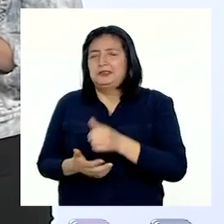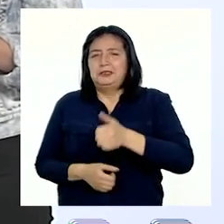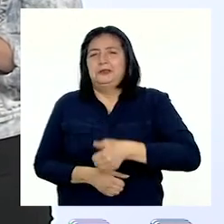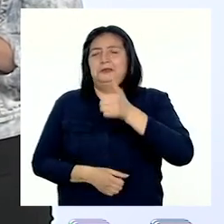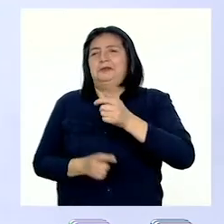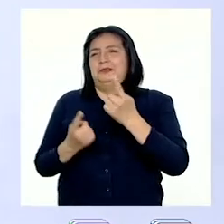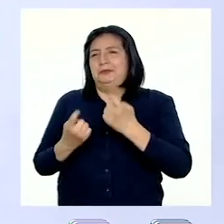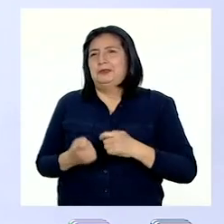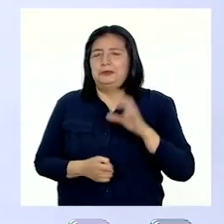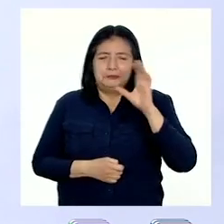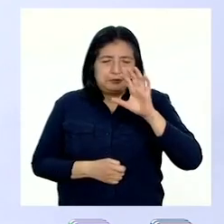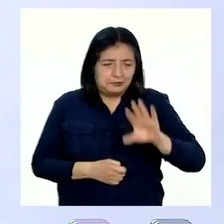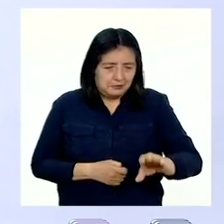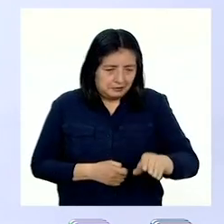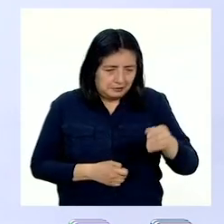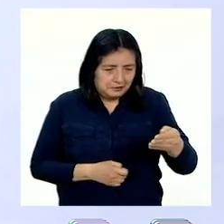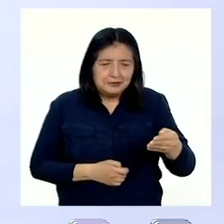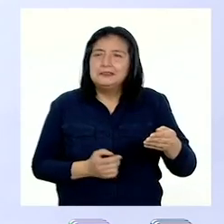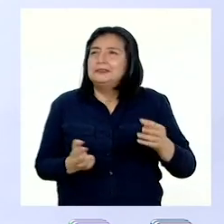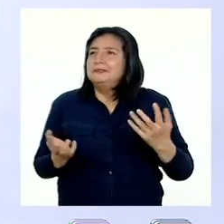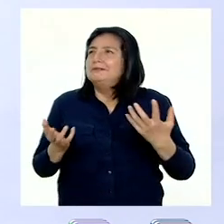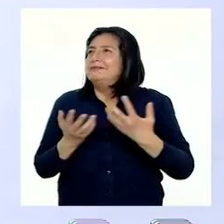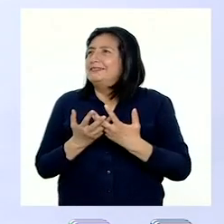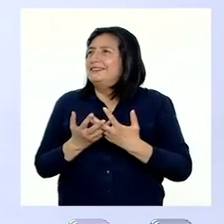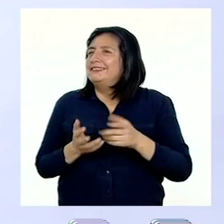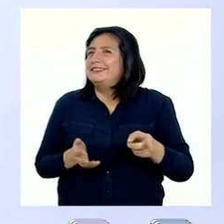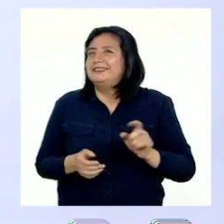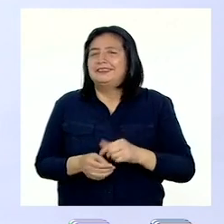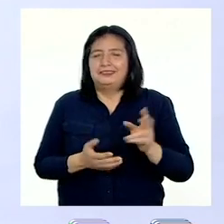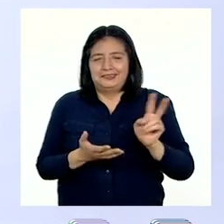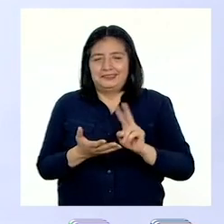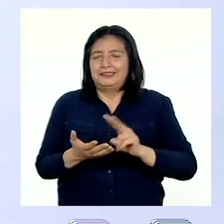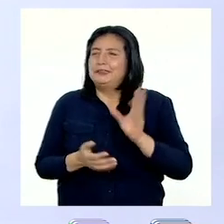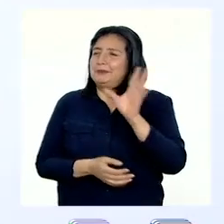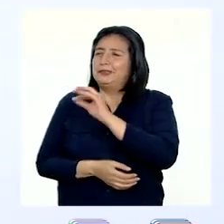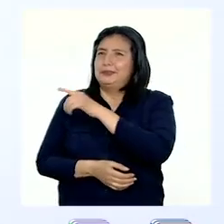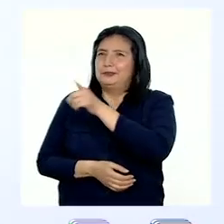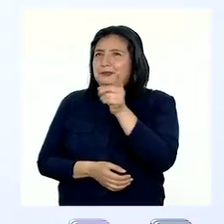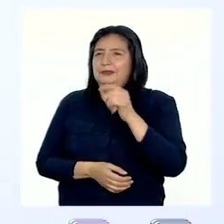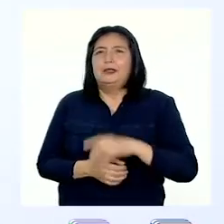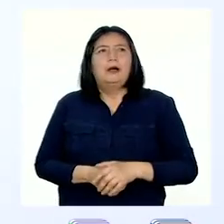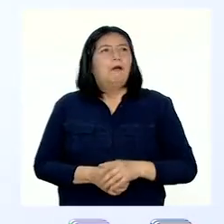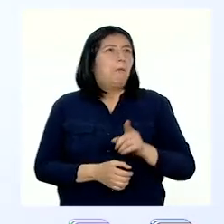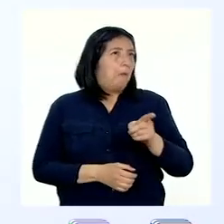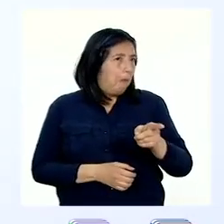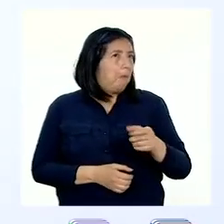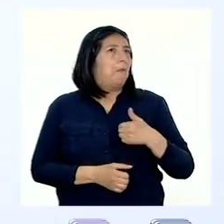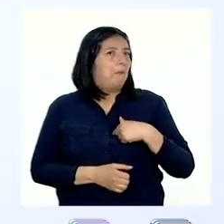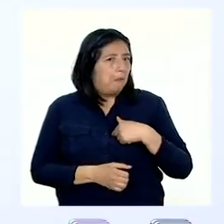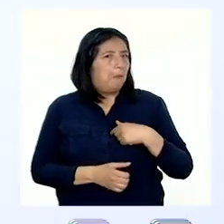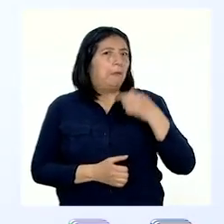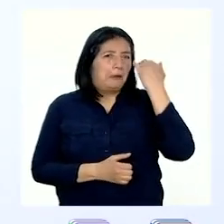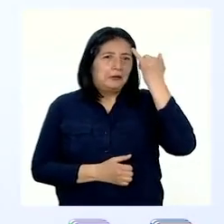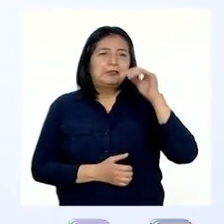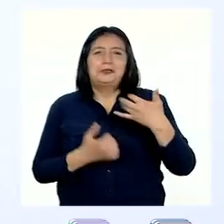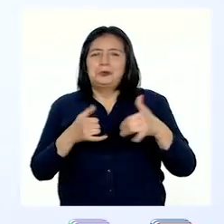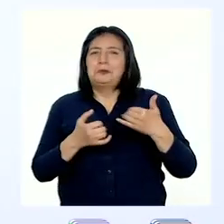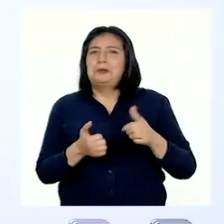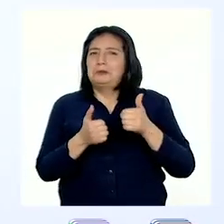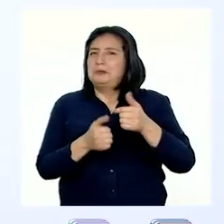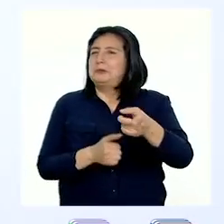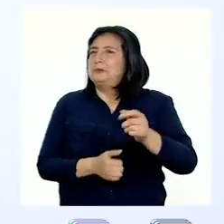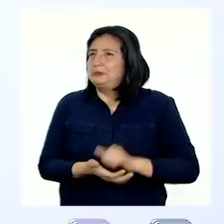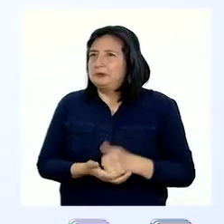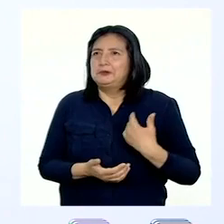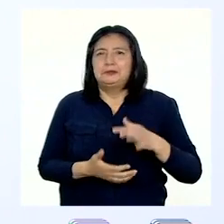de la pregunta busca la tarjeta que con la respuesta y la lee para todos. Es una propuesta de juego muy